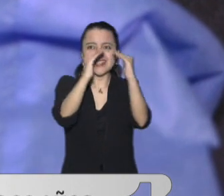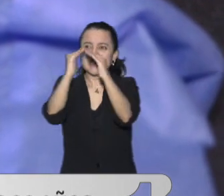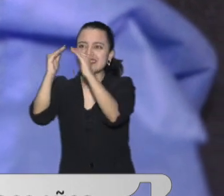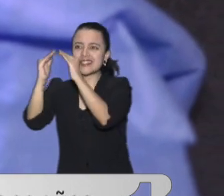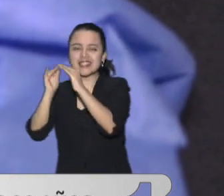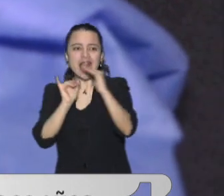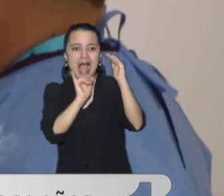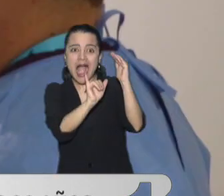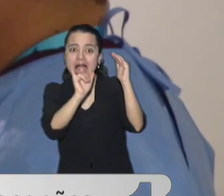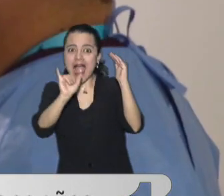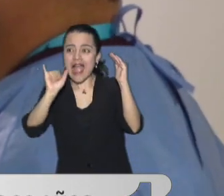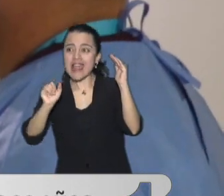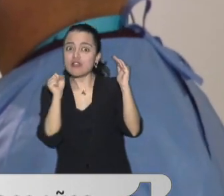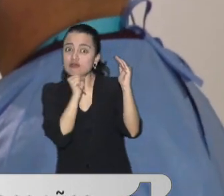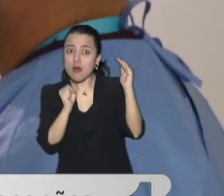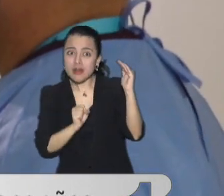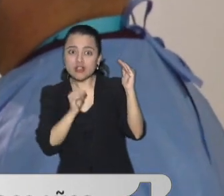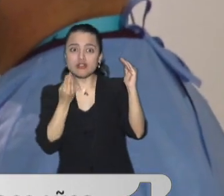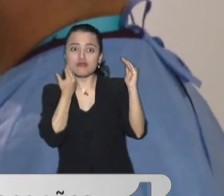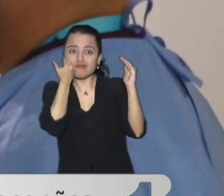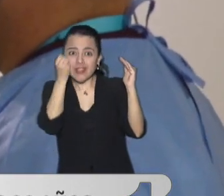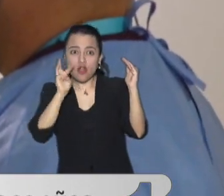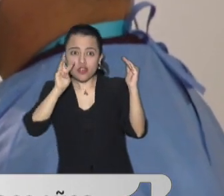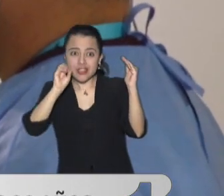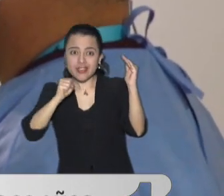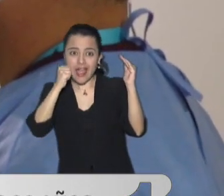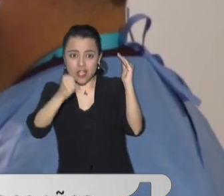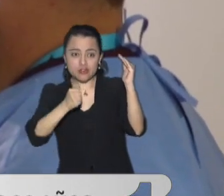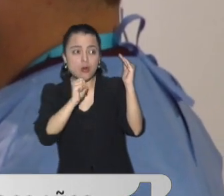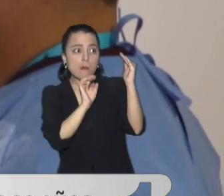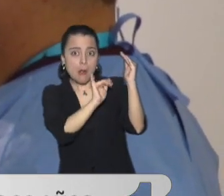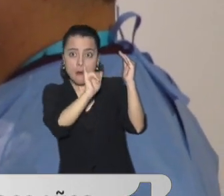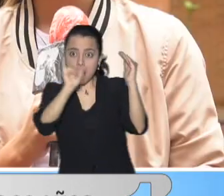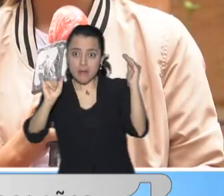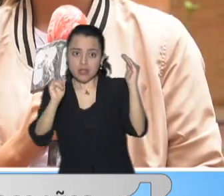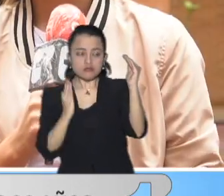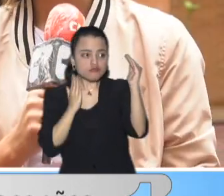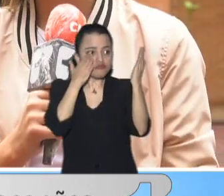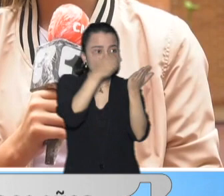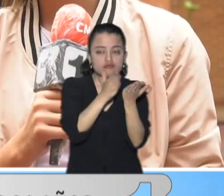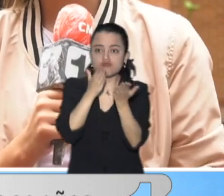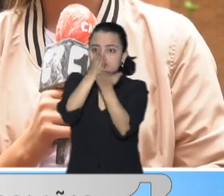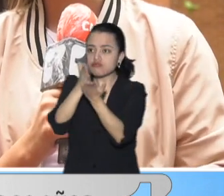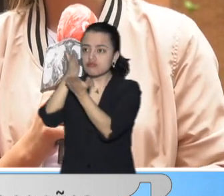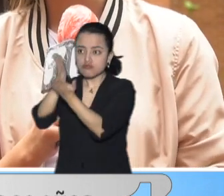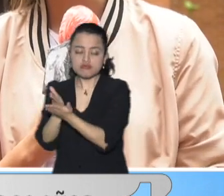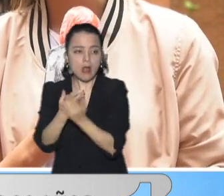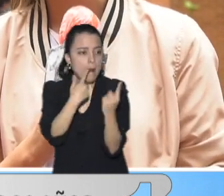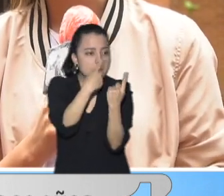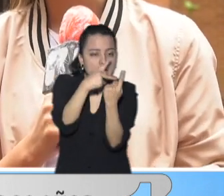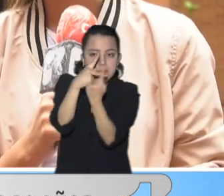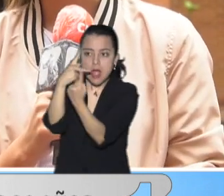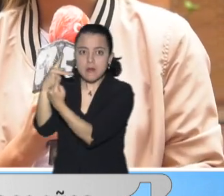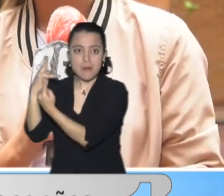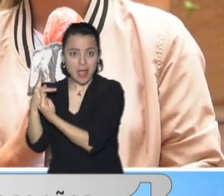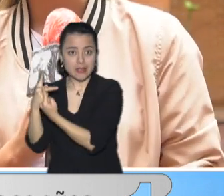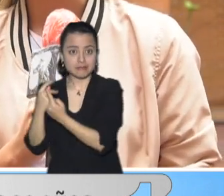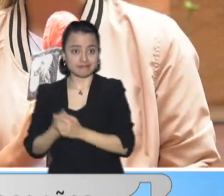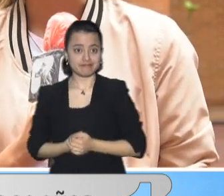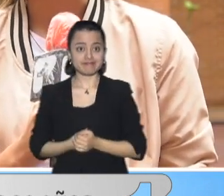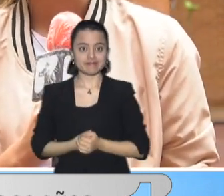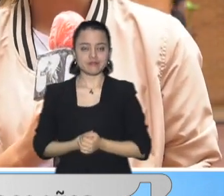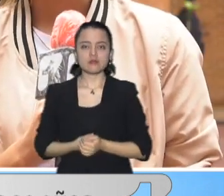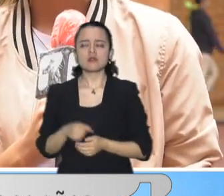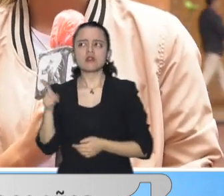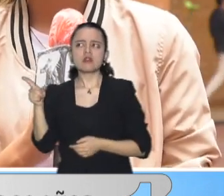apoyados por vehículos de transporte asistencial si fuera requerido. El secretario de Salud también afirmó que la vacunación a